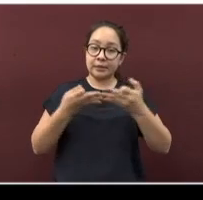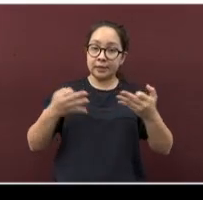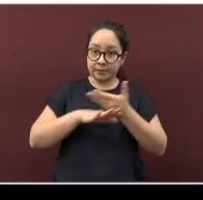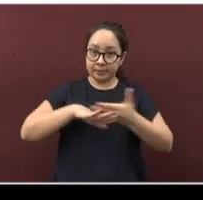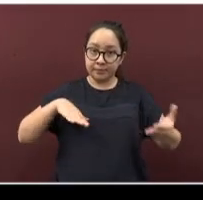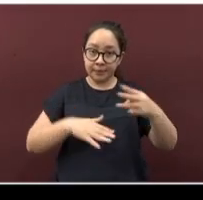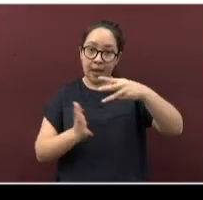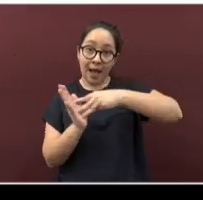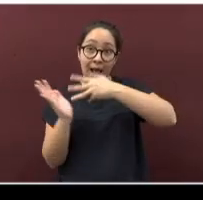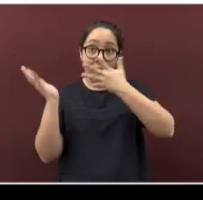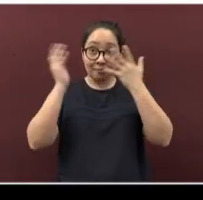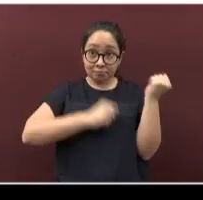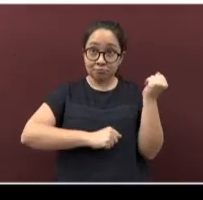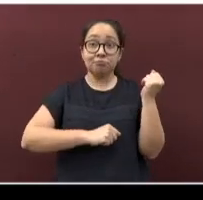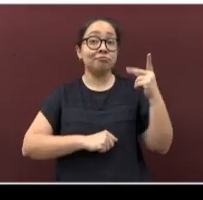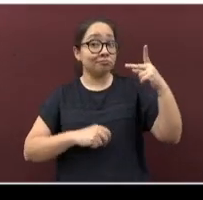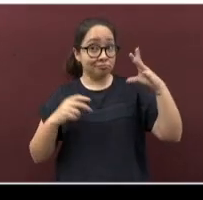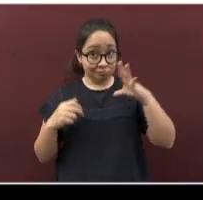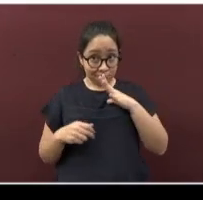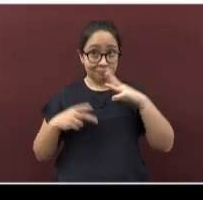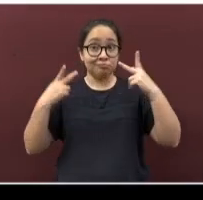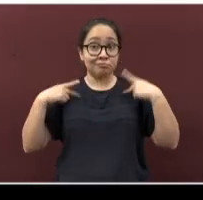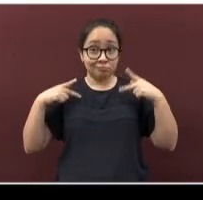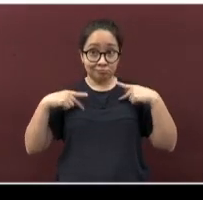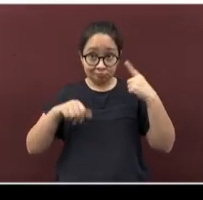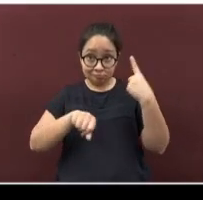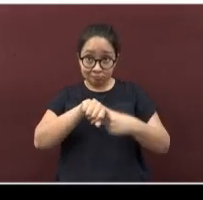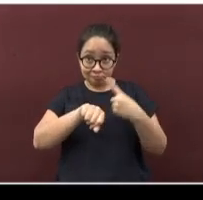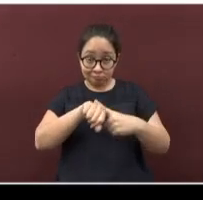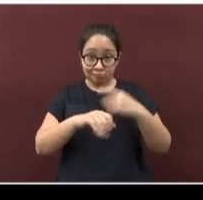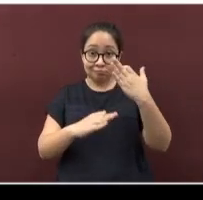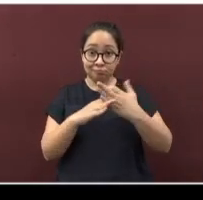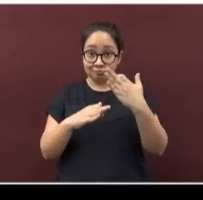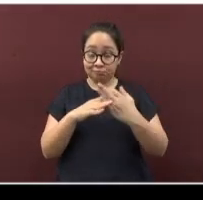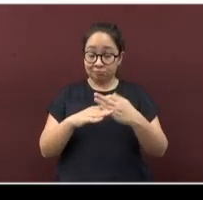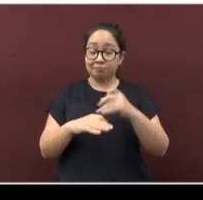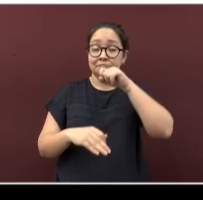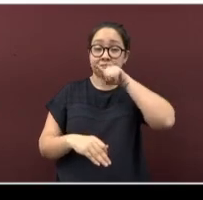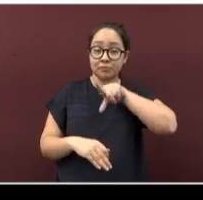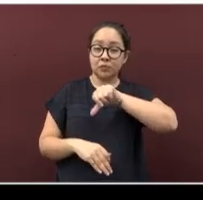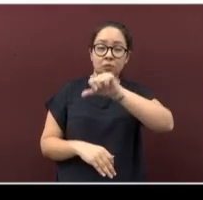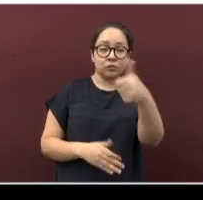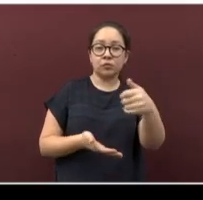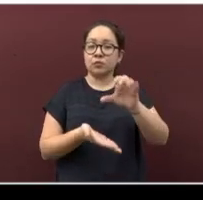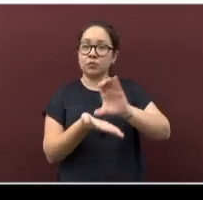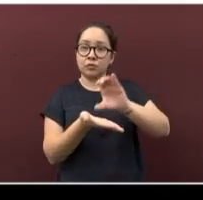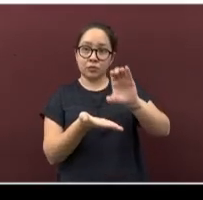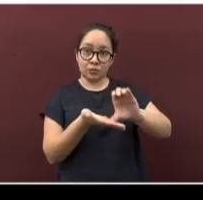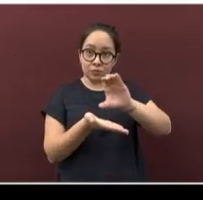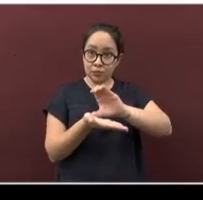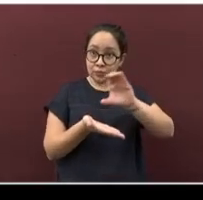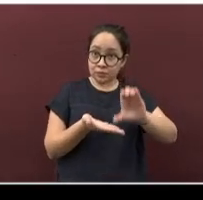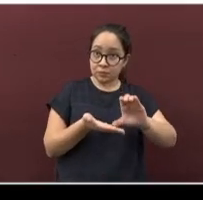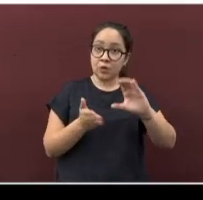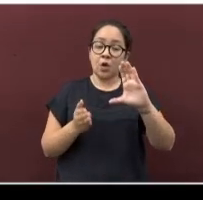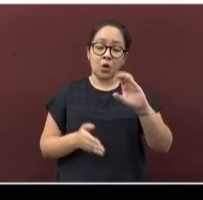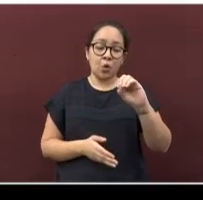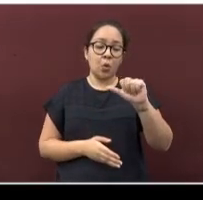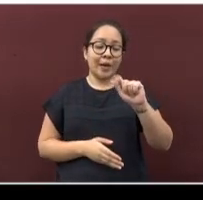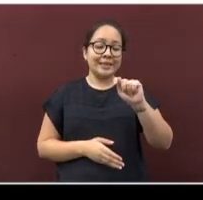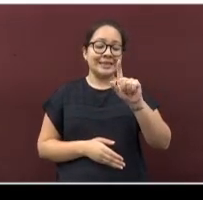de la torre tienen pacientes actuales de igual manera que cosoleacaque coatzintla